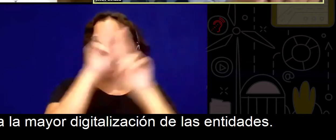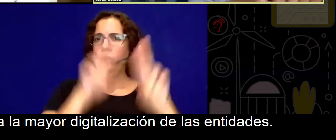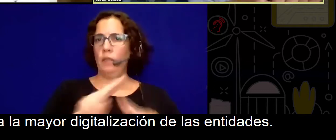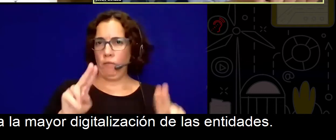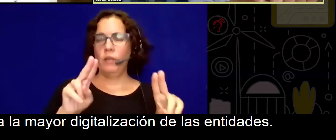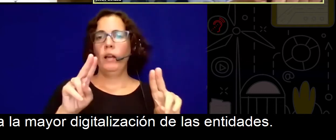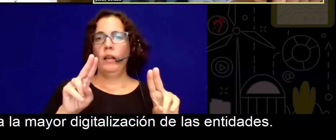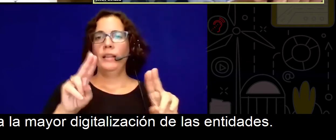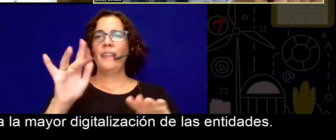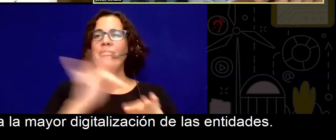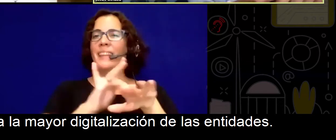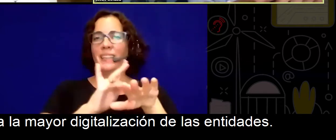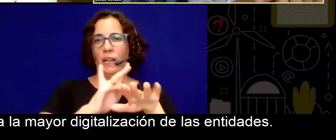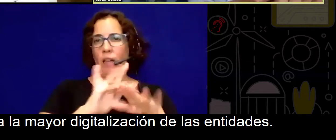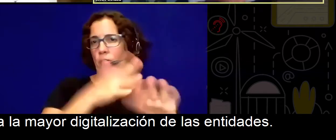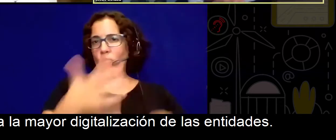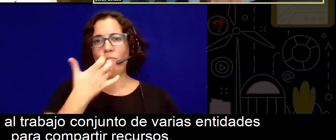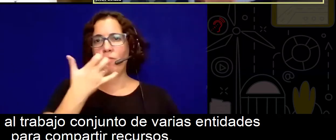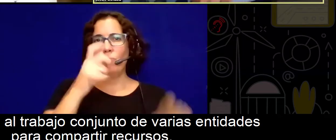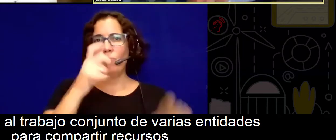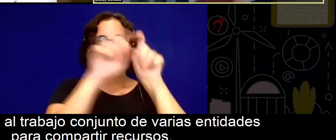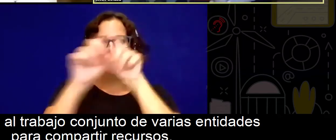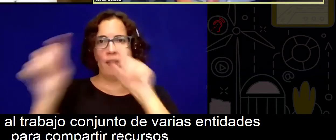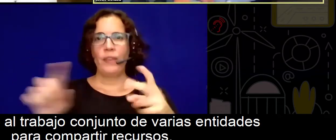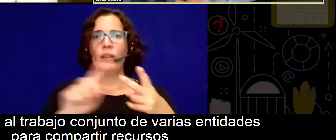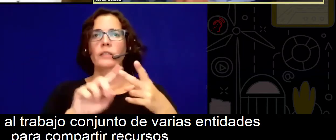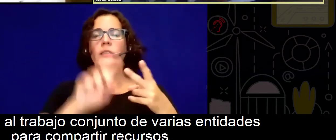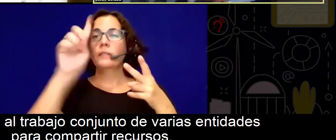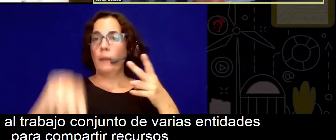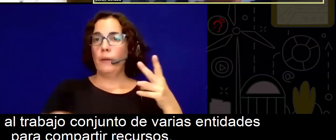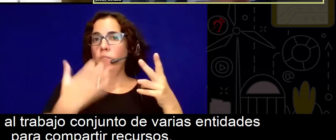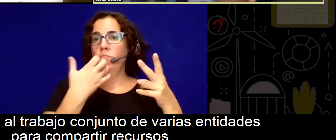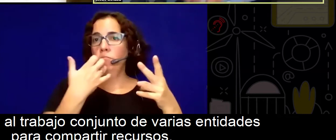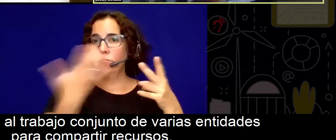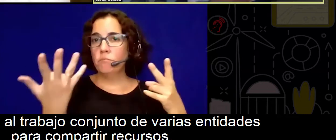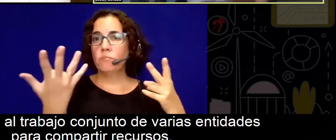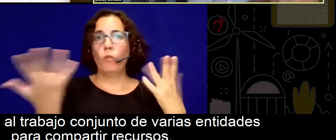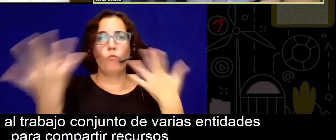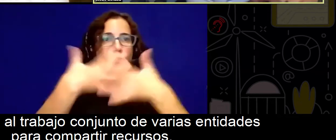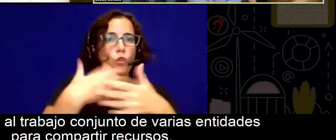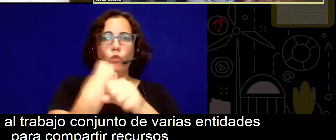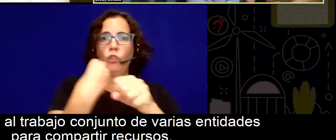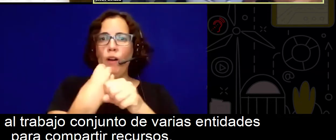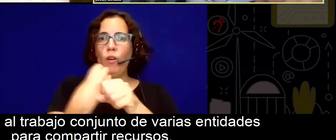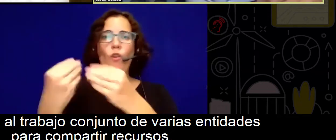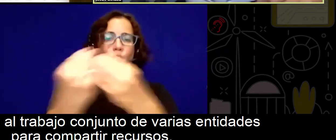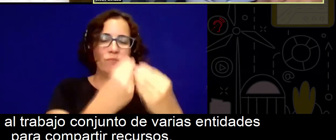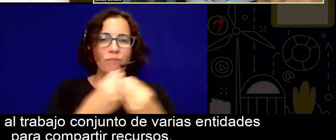mayor digitalización, ¿no?, de las propias entidades, recurriendo también, ¿por qué no?, a la fusión, al trabajo conjunto de varias